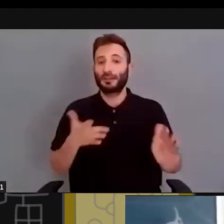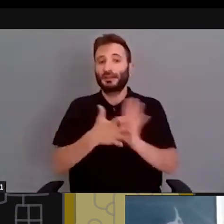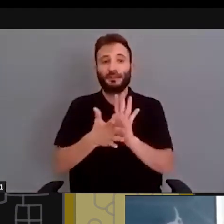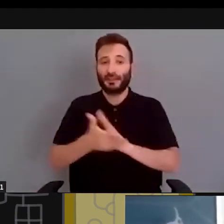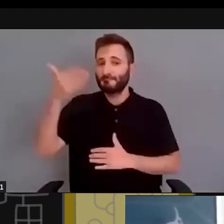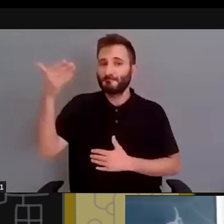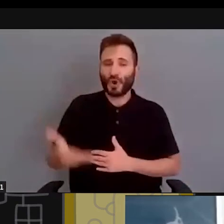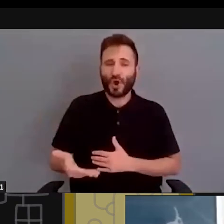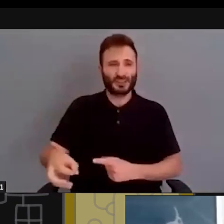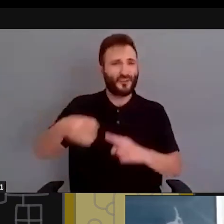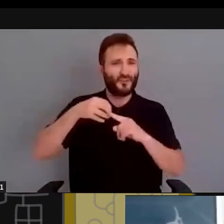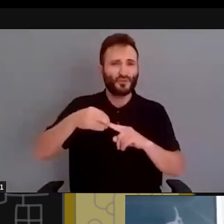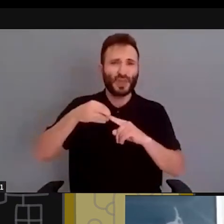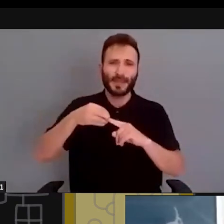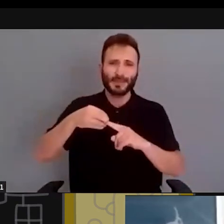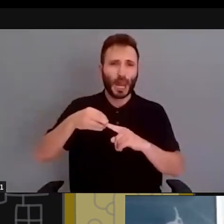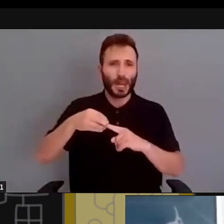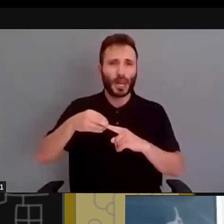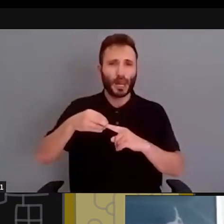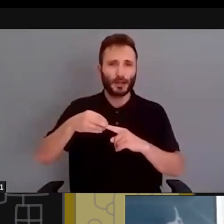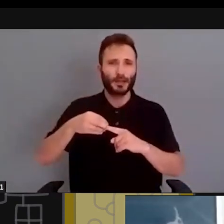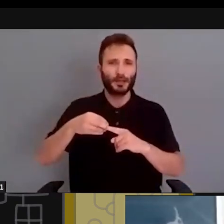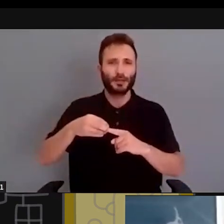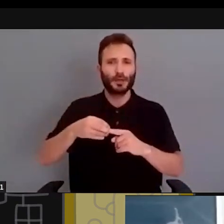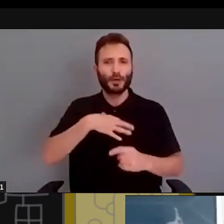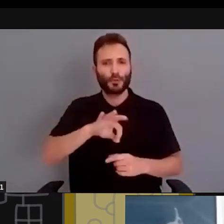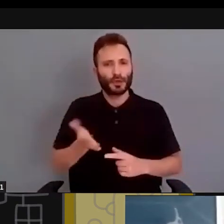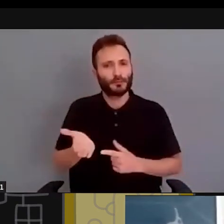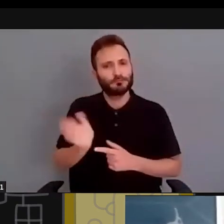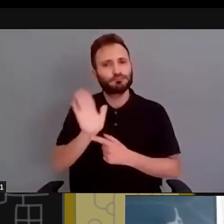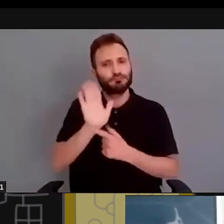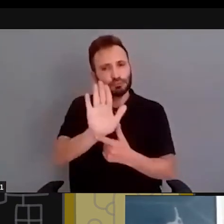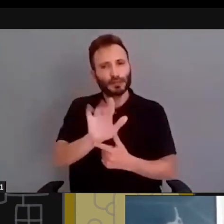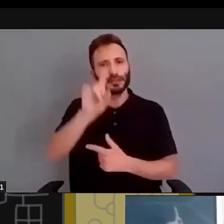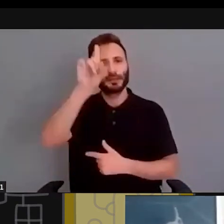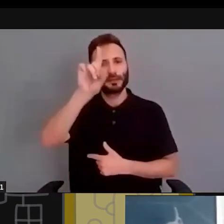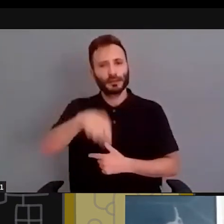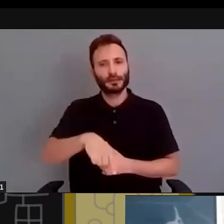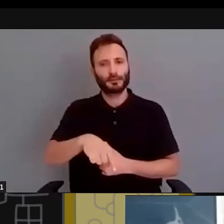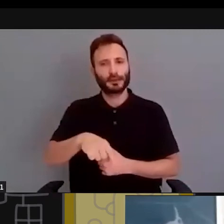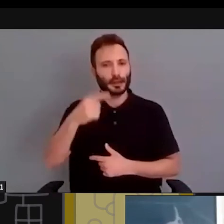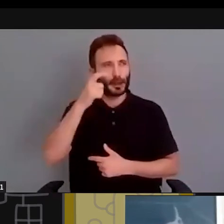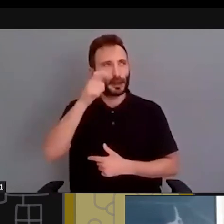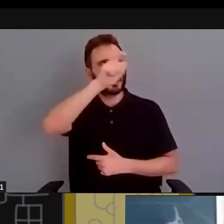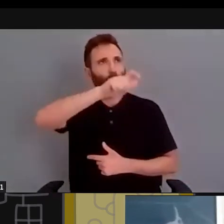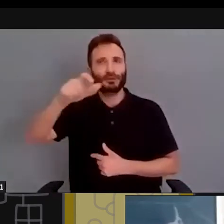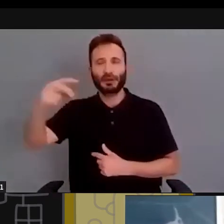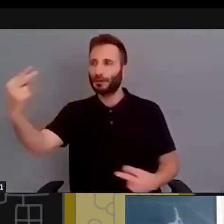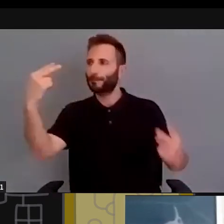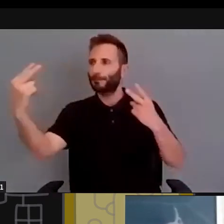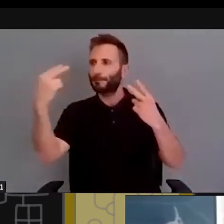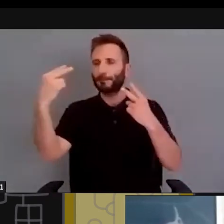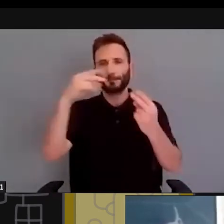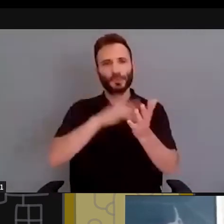fundamental poderlo exponer y que todo el mundo, ¿no?, vea que estamos yendo en esta